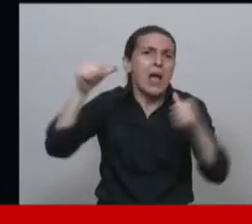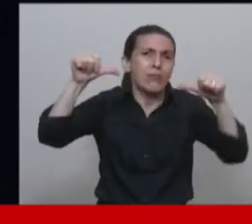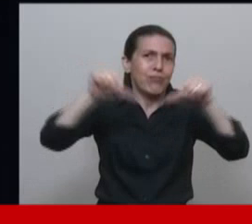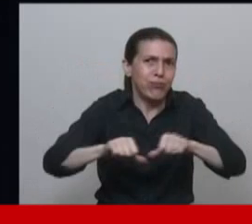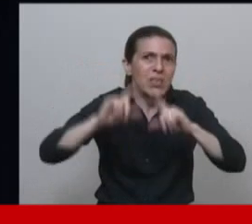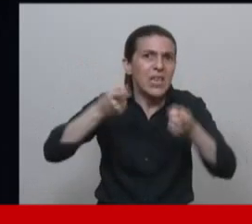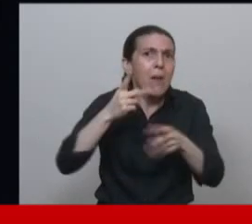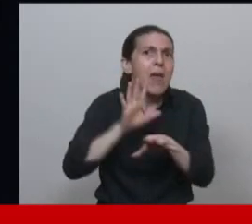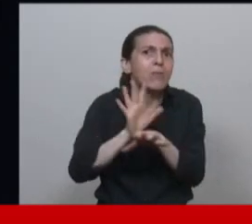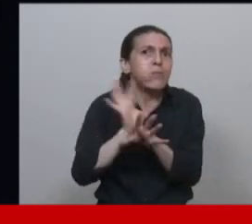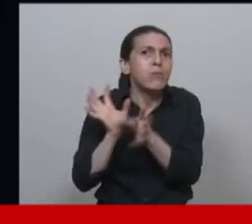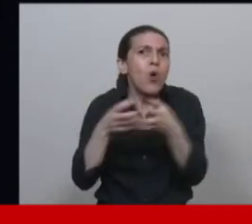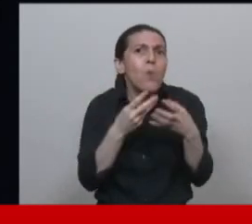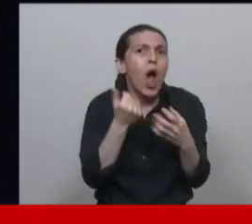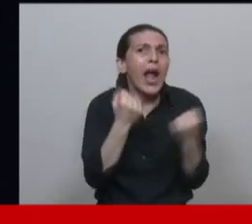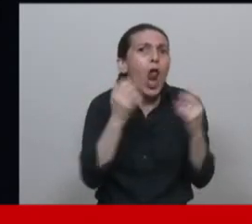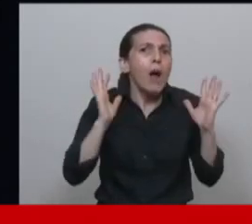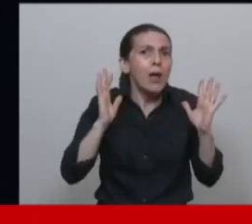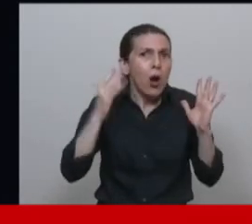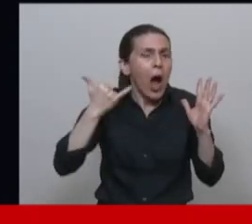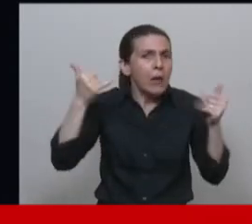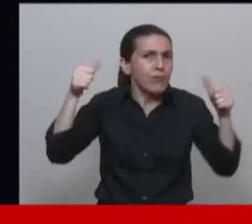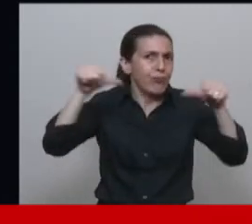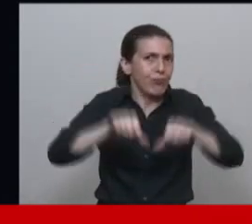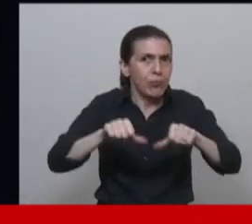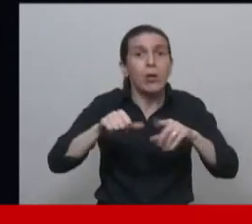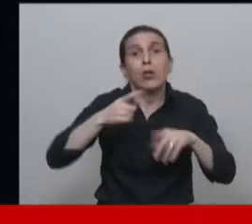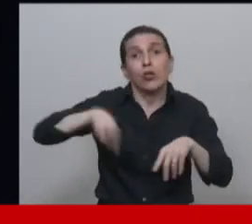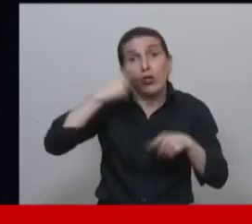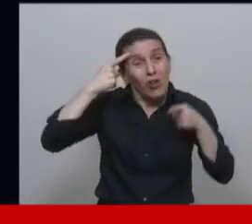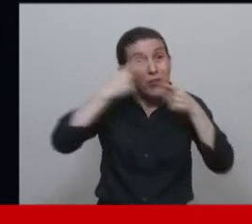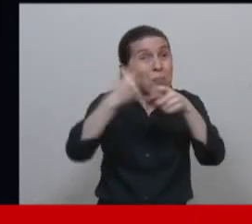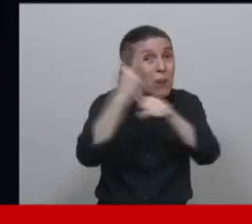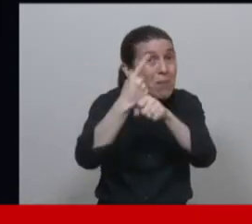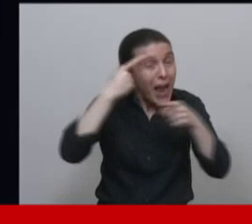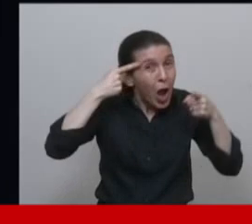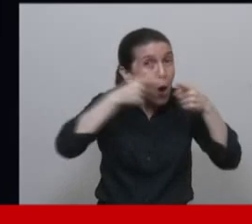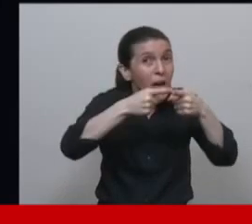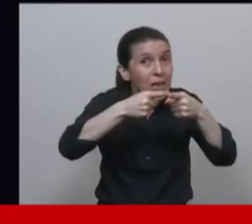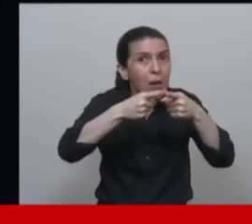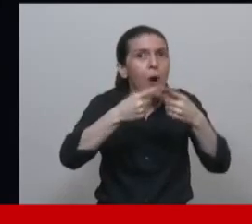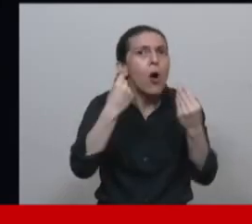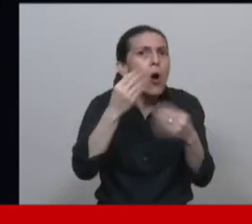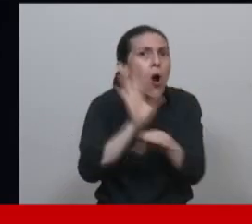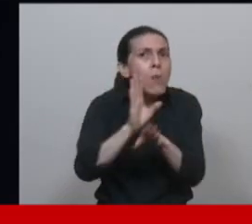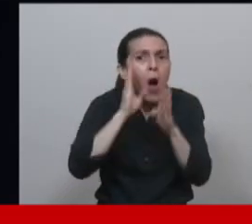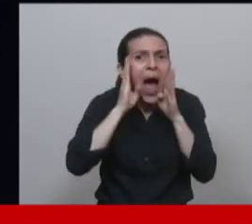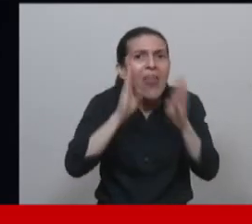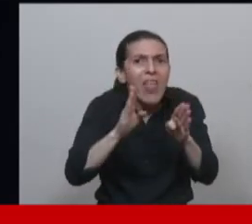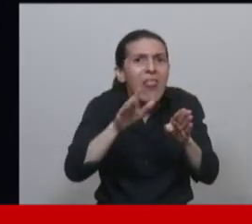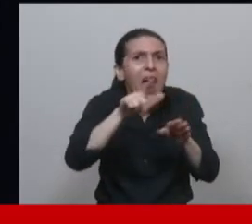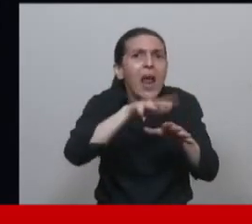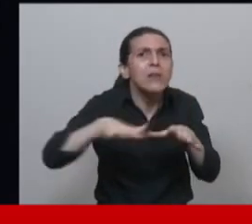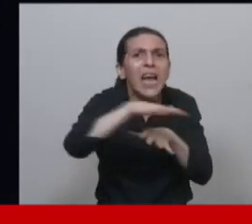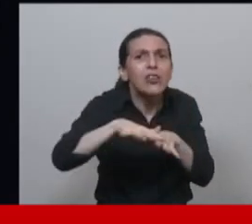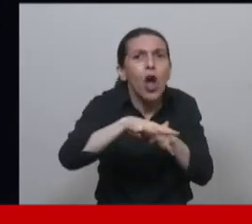venían en deterioro. Junto a ello definimos como prioridad proteger a los sectores más vulnerables de nuestra